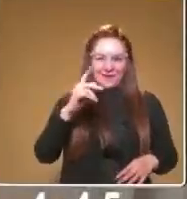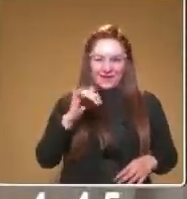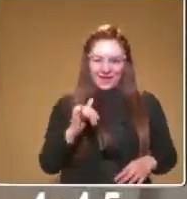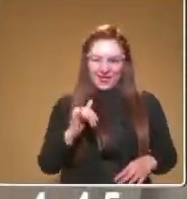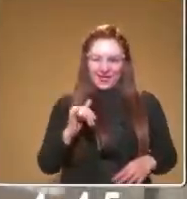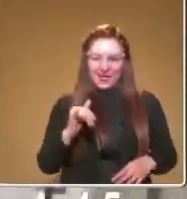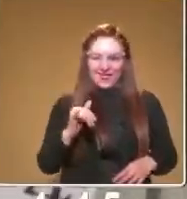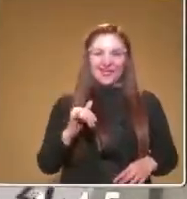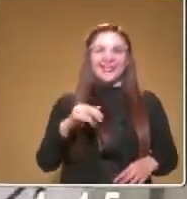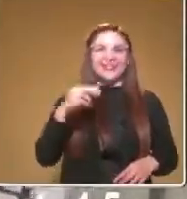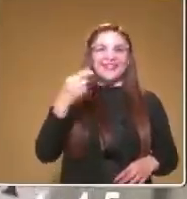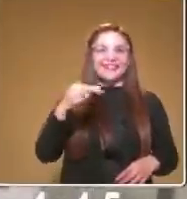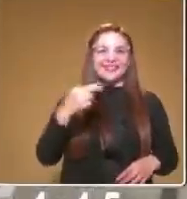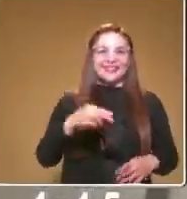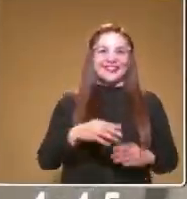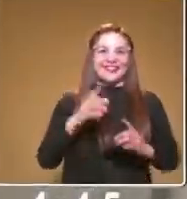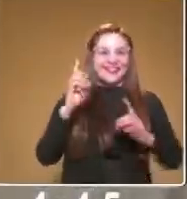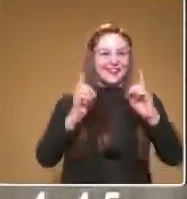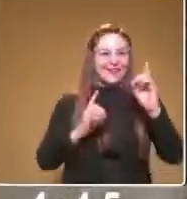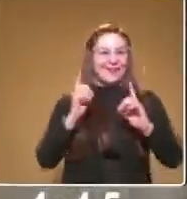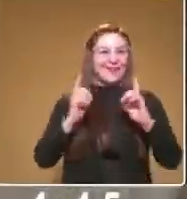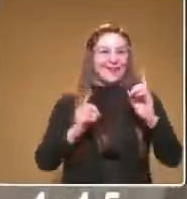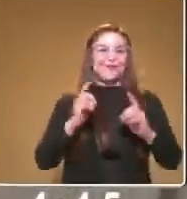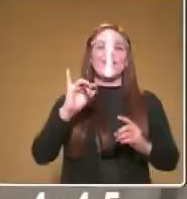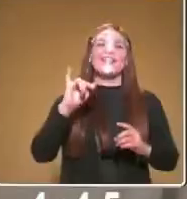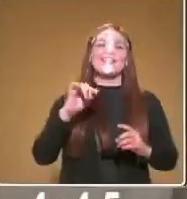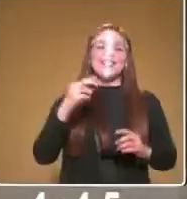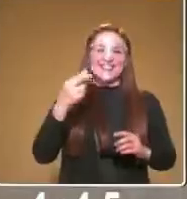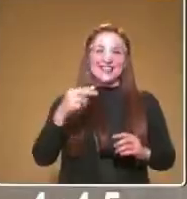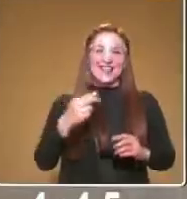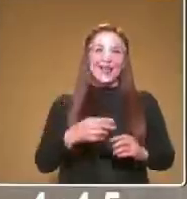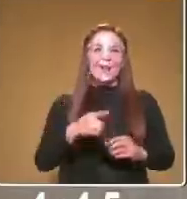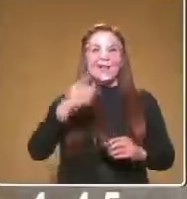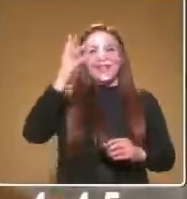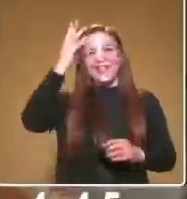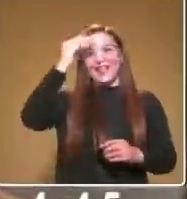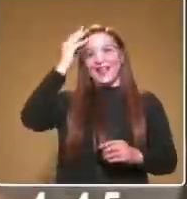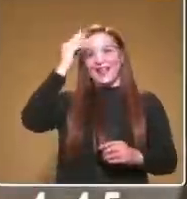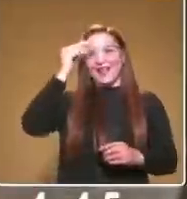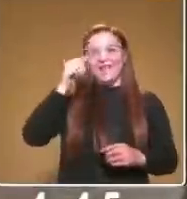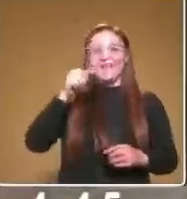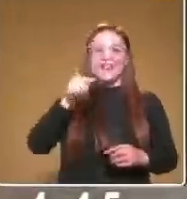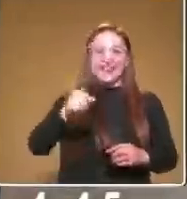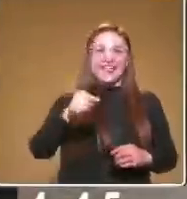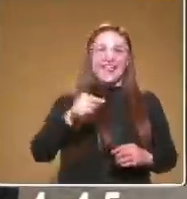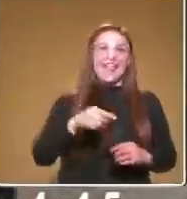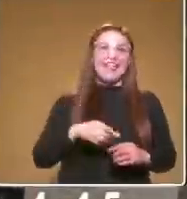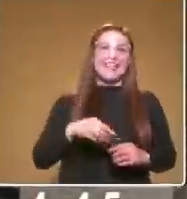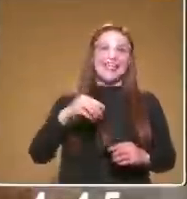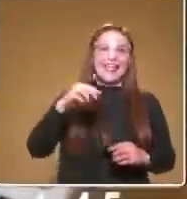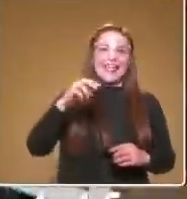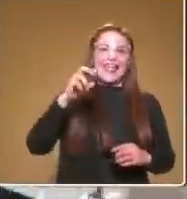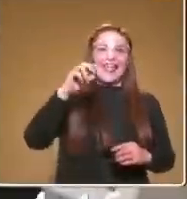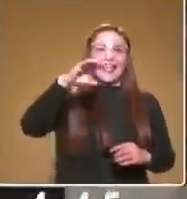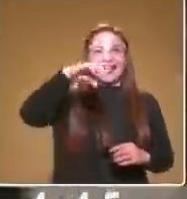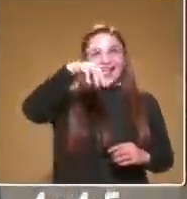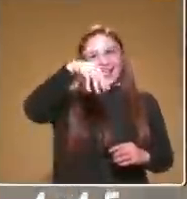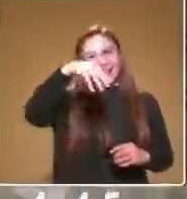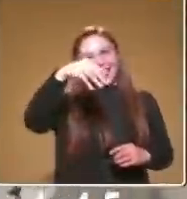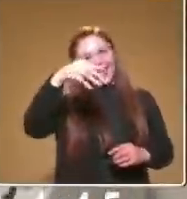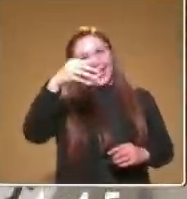tenían duda de cómo se llamaba. Tiene su nombre, maestra. Exactamente, ya aprendí algo nuevo. Ya, entonces, si está aquí Inky y gira y gira y